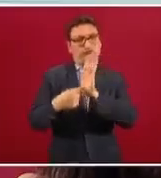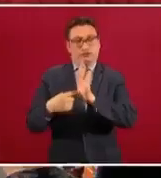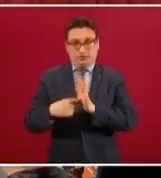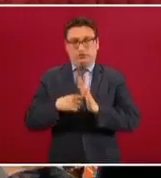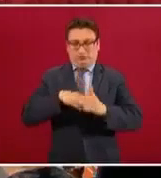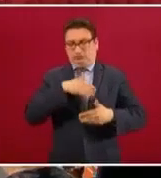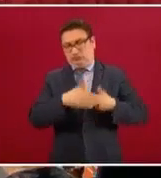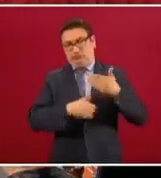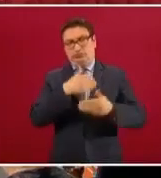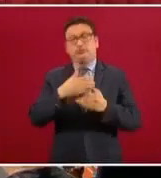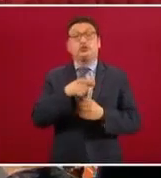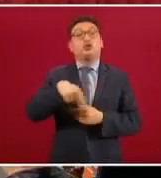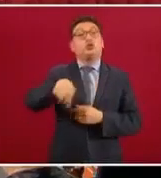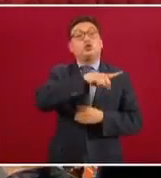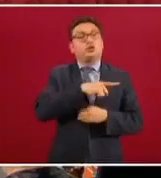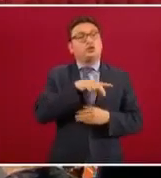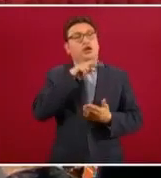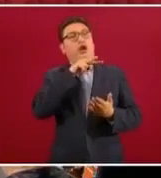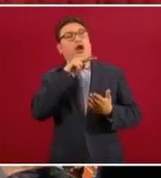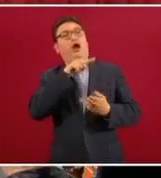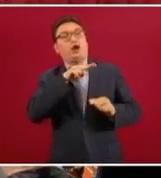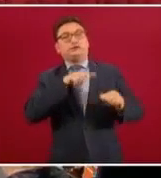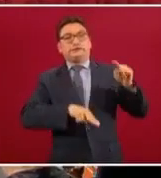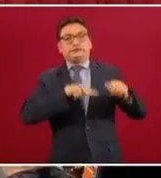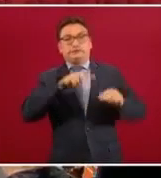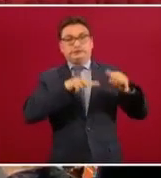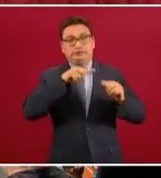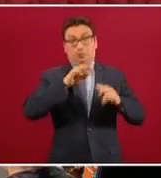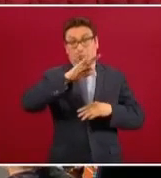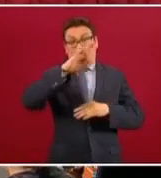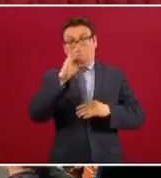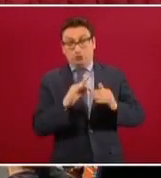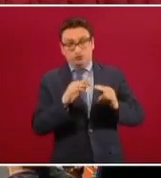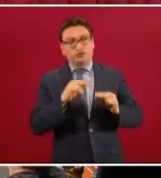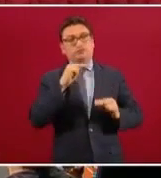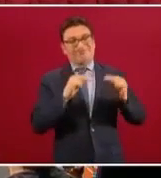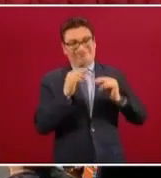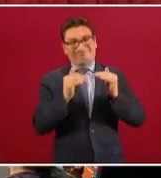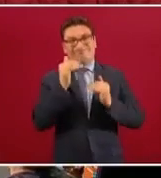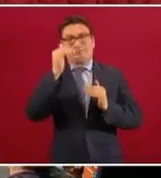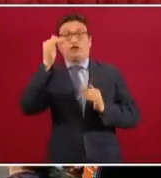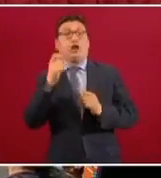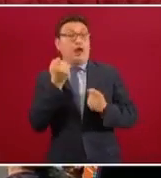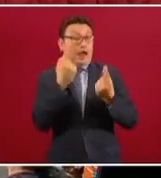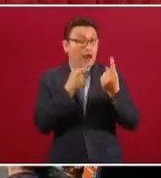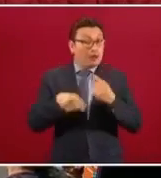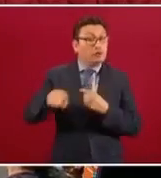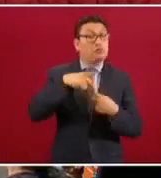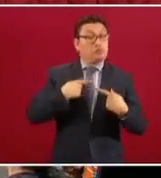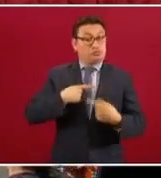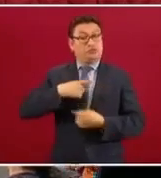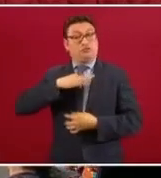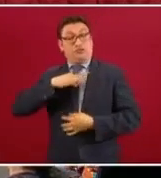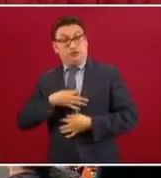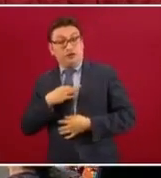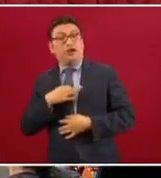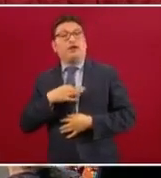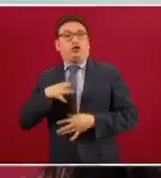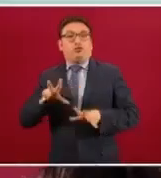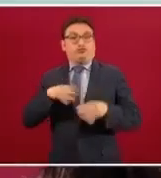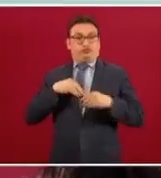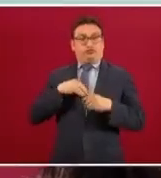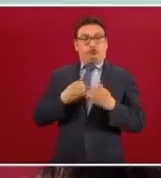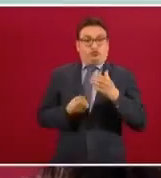va a aumentar el porcentaje, la proporción de personas que tengan infección por el nuevo